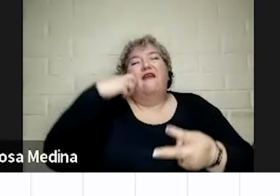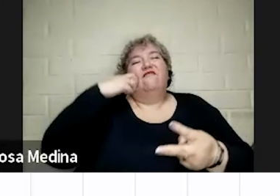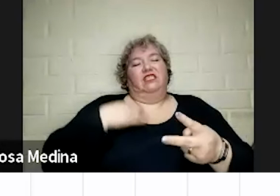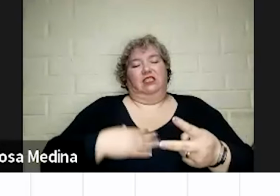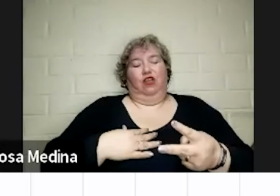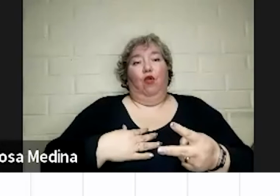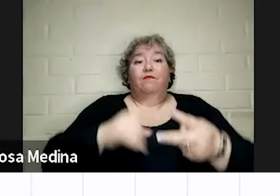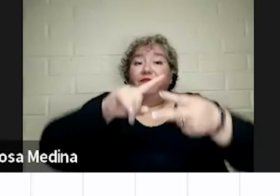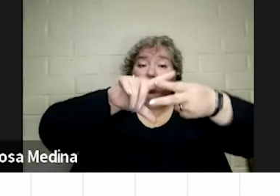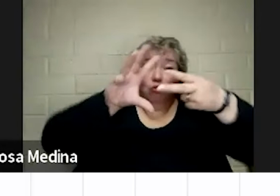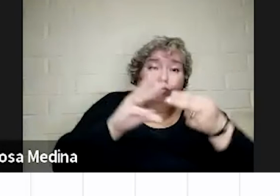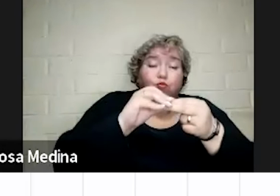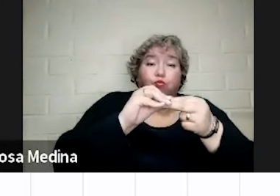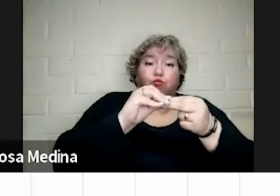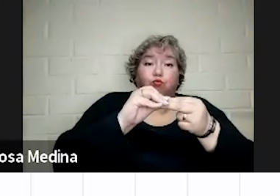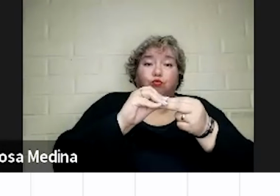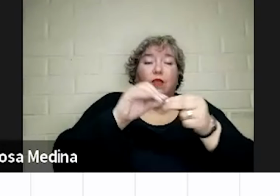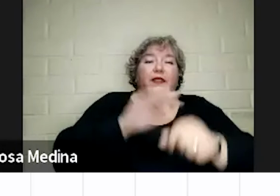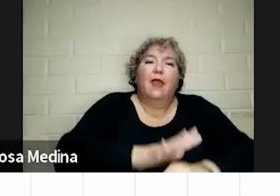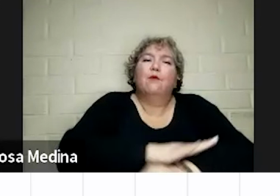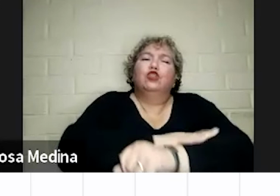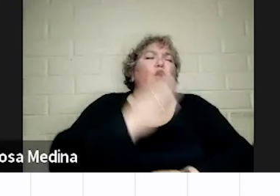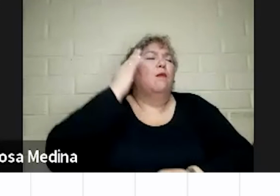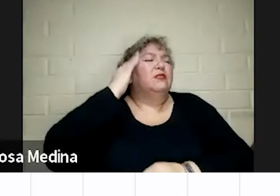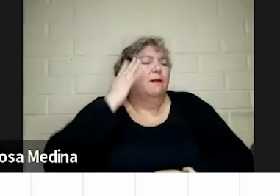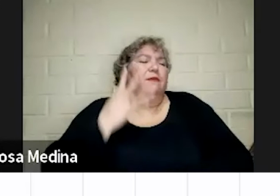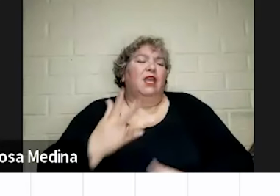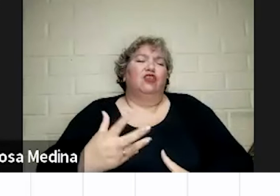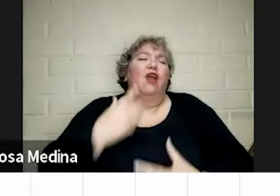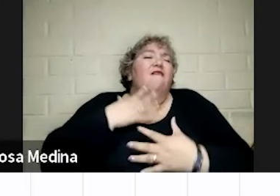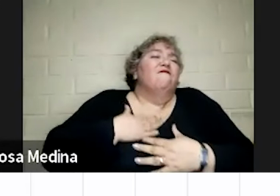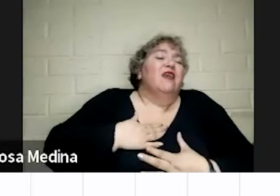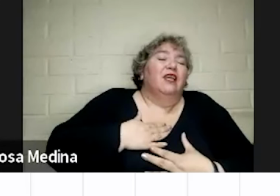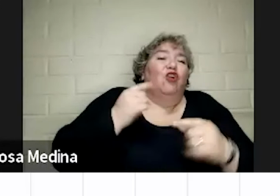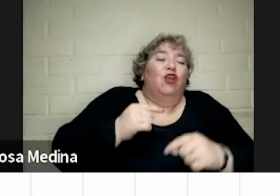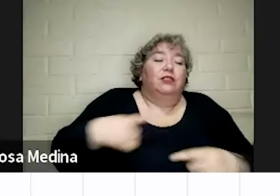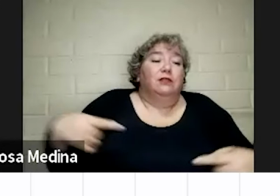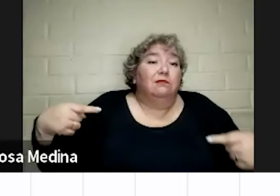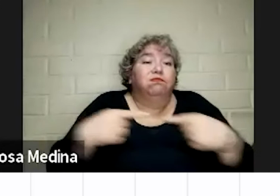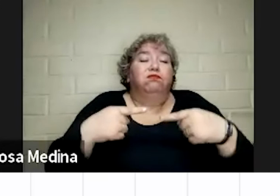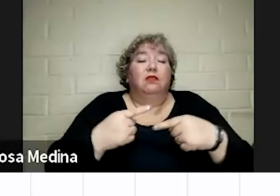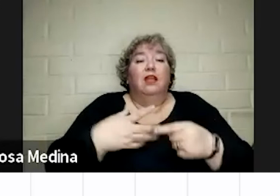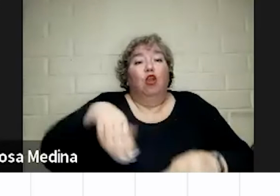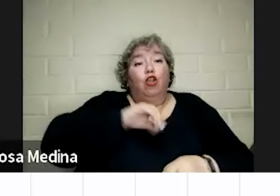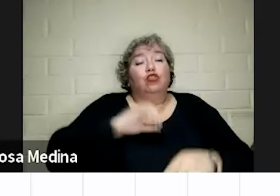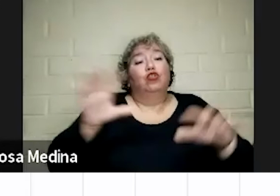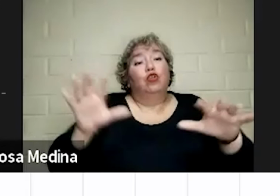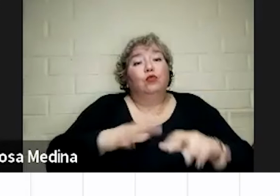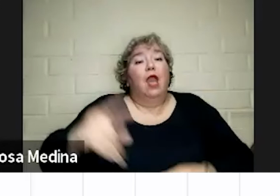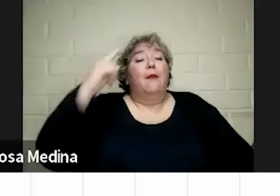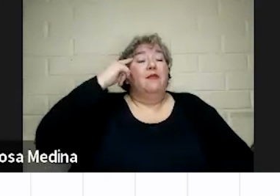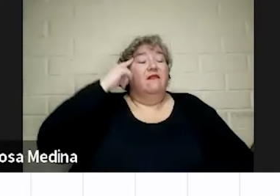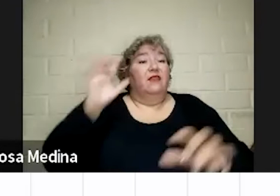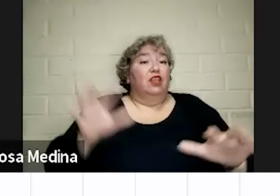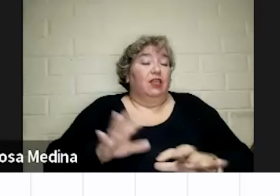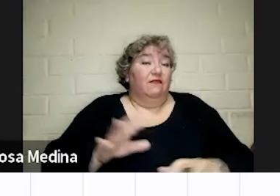esto, que sean emociones, pensamientos, afectos, acciones que vayan a interferir en el curso de la actividad de pensamiento o lo que nosotros estemos haciendo